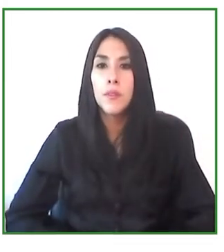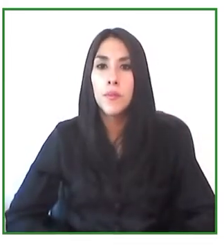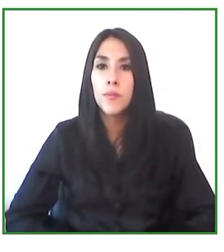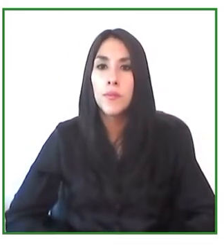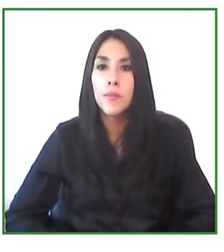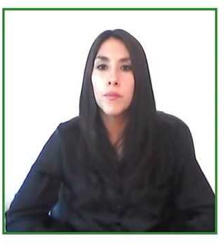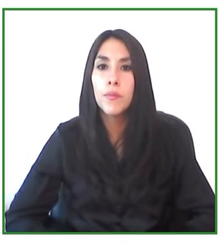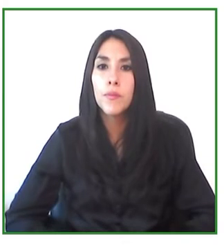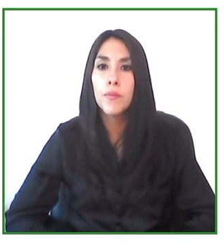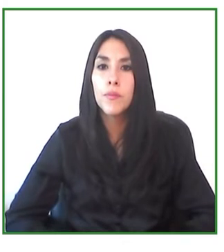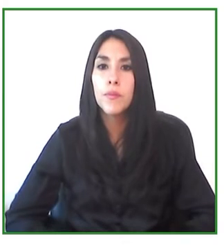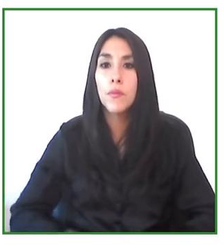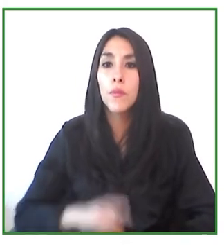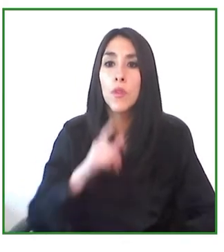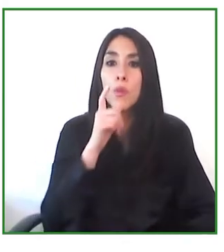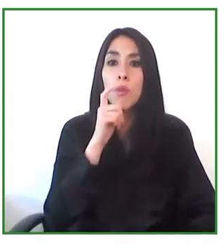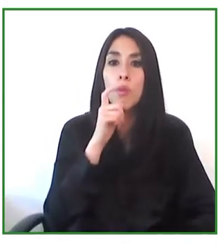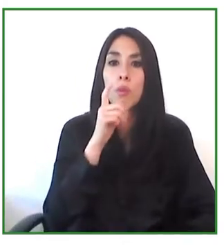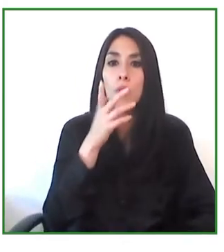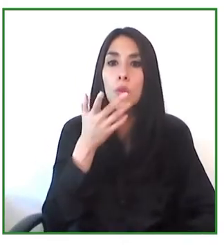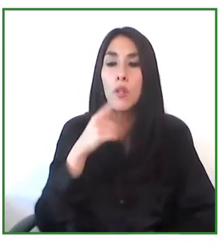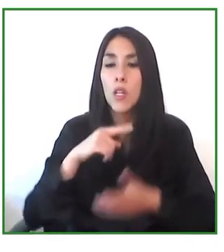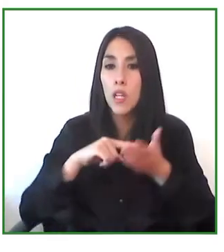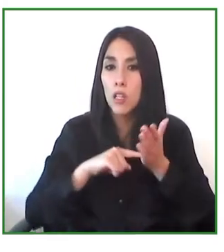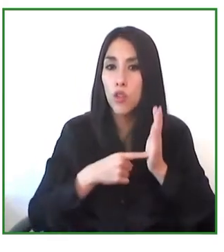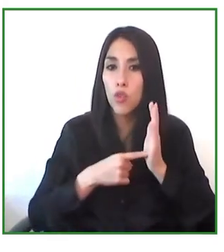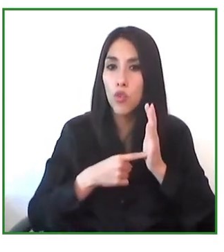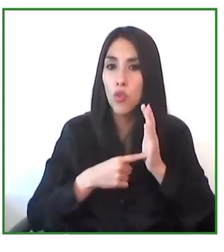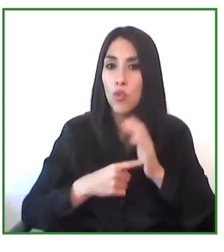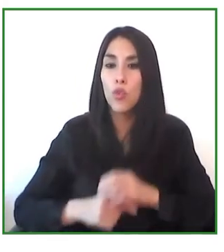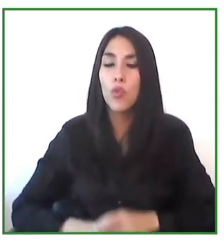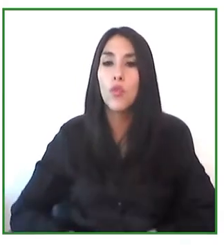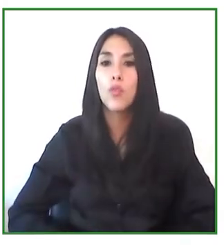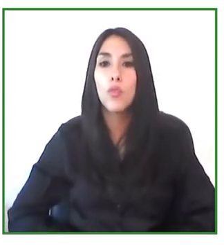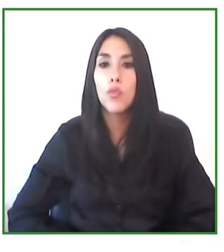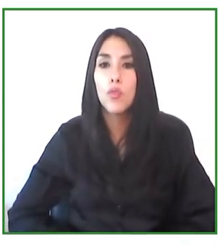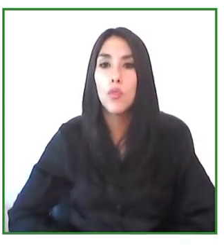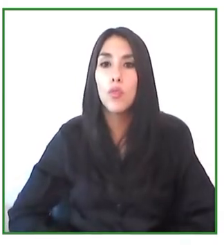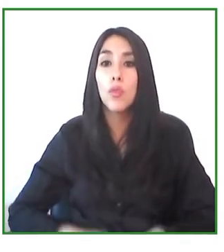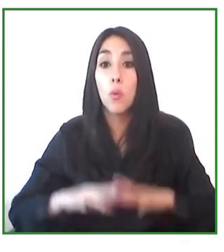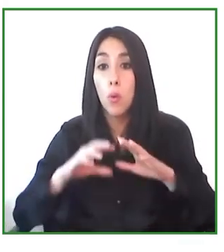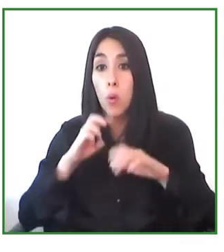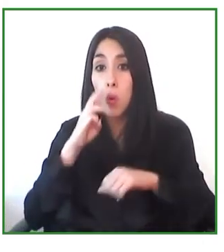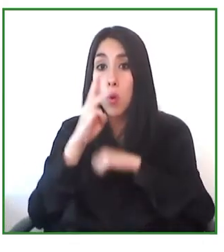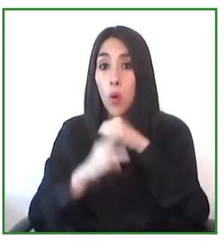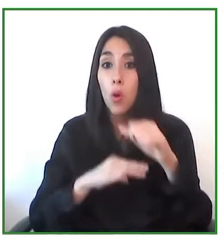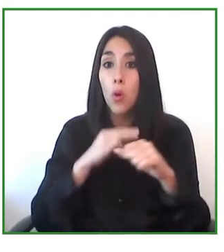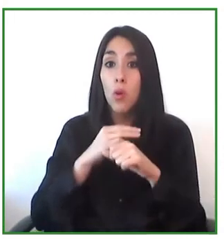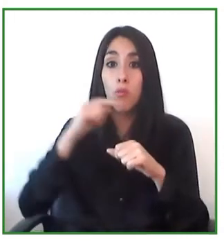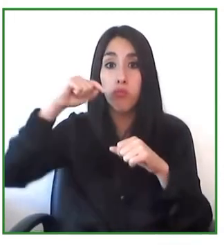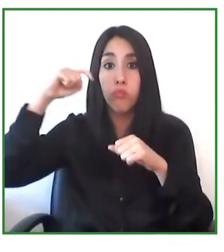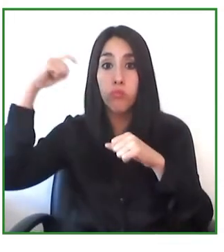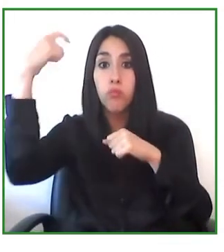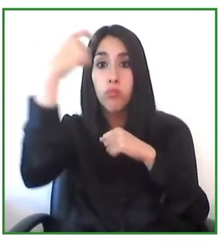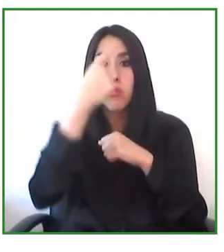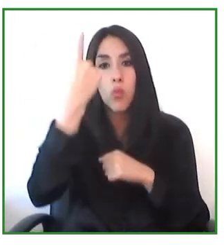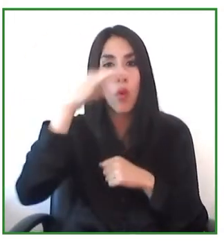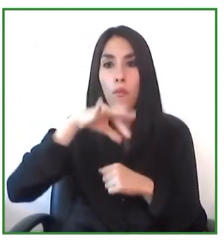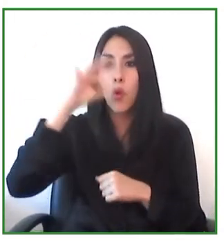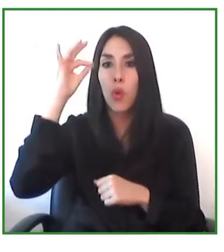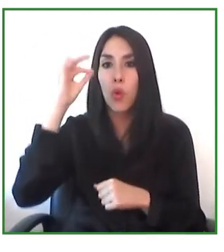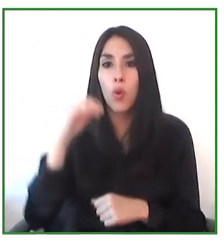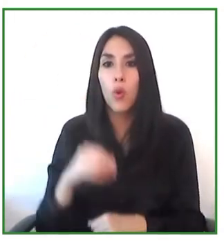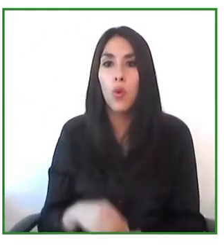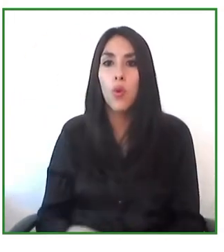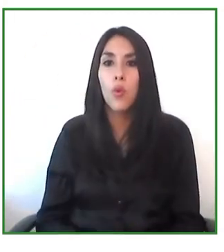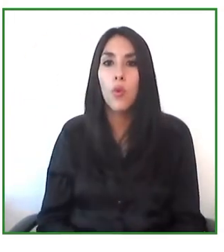tecnología por todo el mundo. Y no es solamente de Egalité, porque creemos que